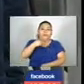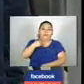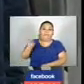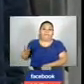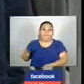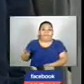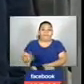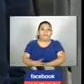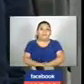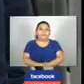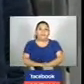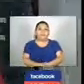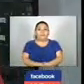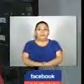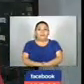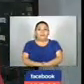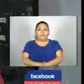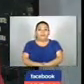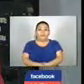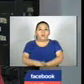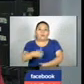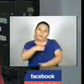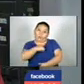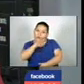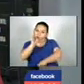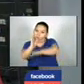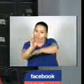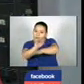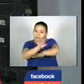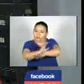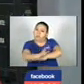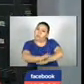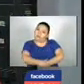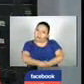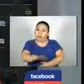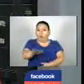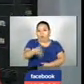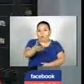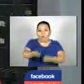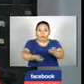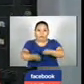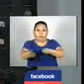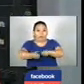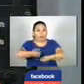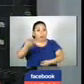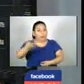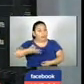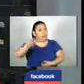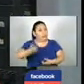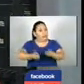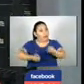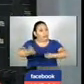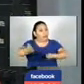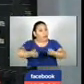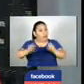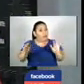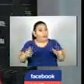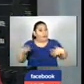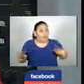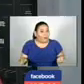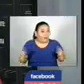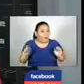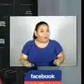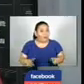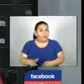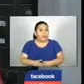sean afectados. Sí, que yo les dijera que sí, que ya hay gente que también que trabaja que tiene que salir, ¿verdad? Porque sin eso no